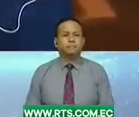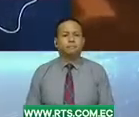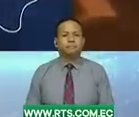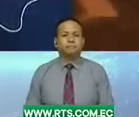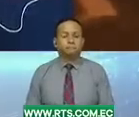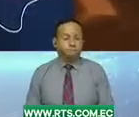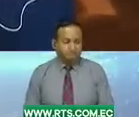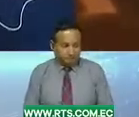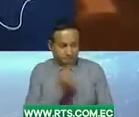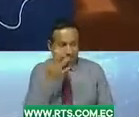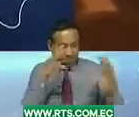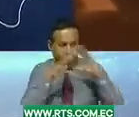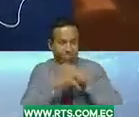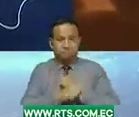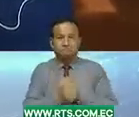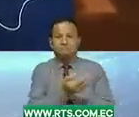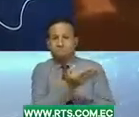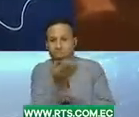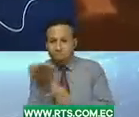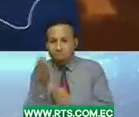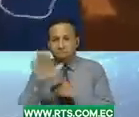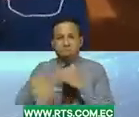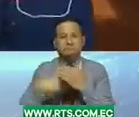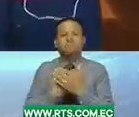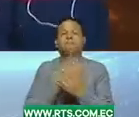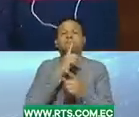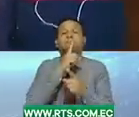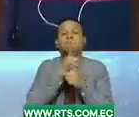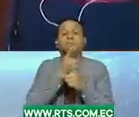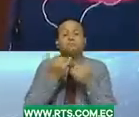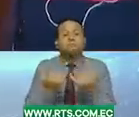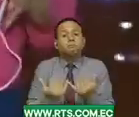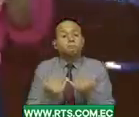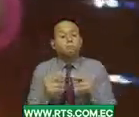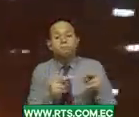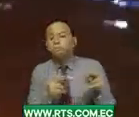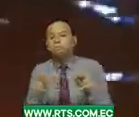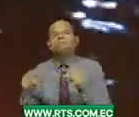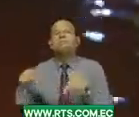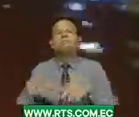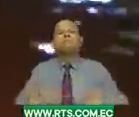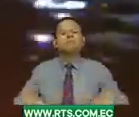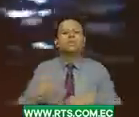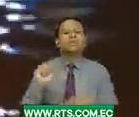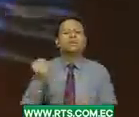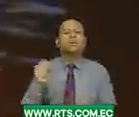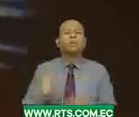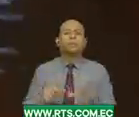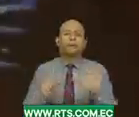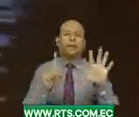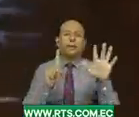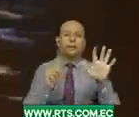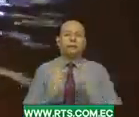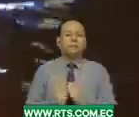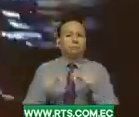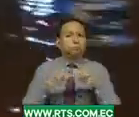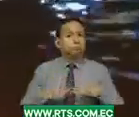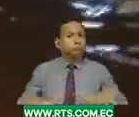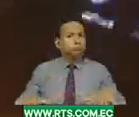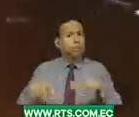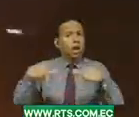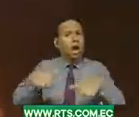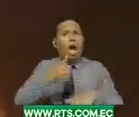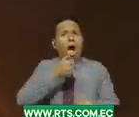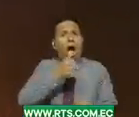Buenas noches, Hanali, amigos televidentes. Así es, como ves, estamos en Sauce 6. En este sector, el agua